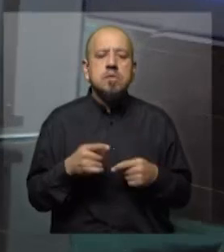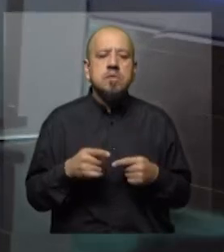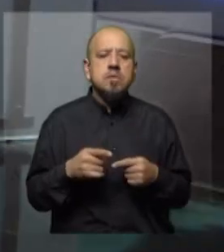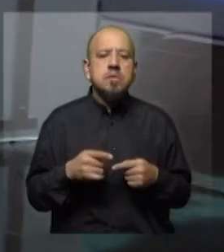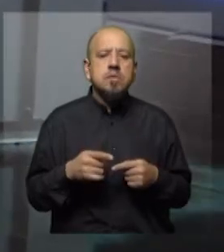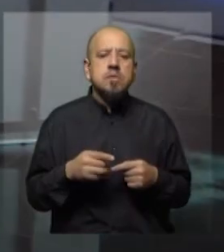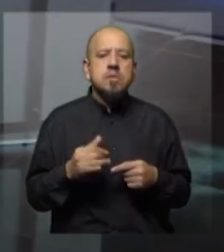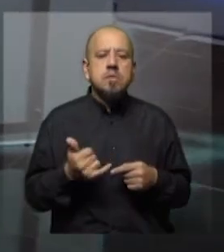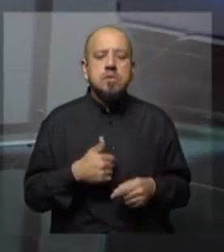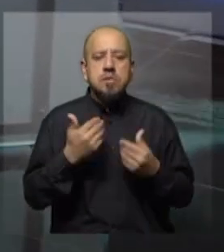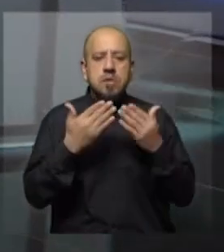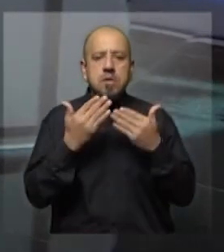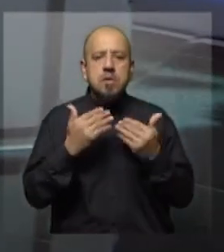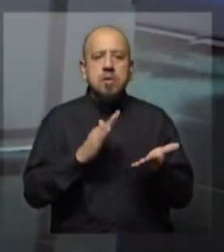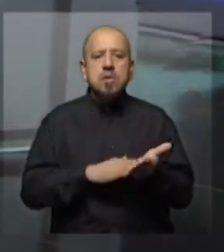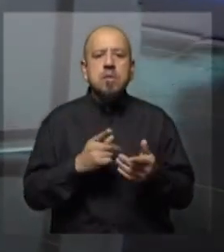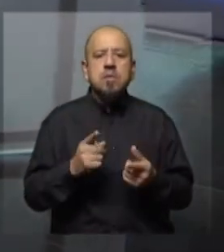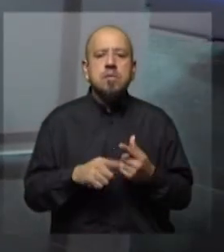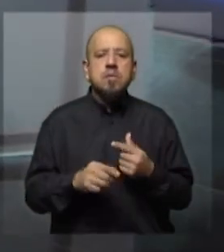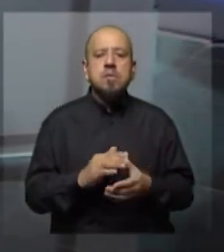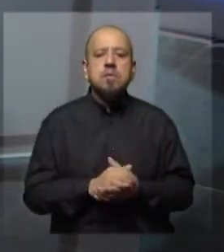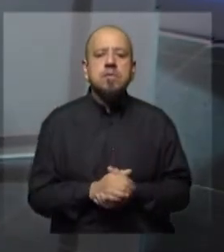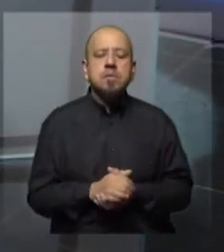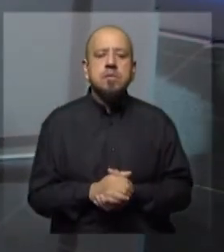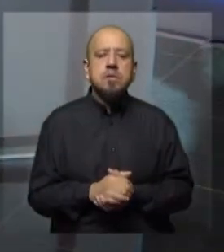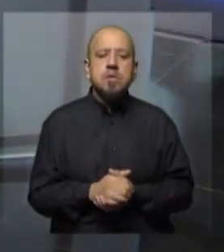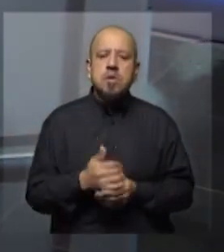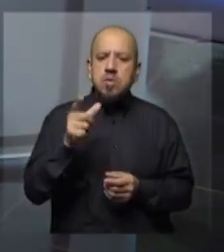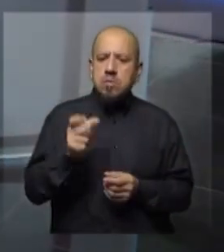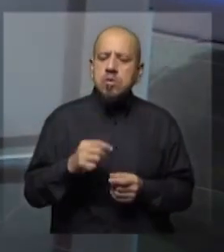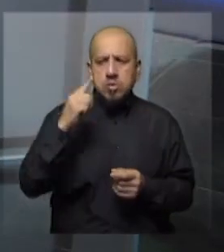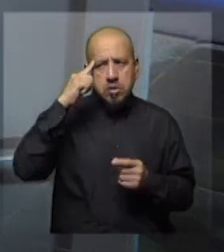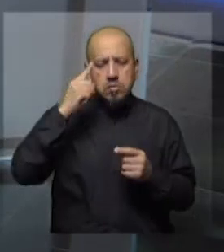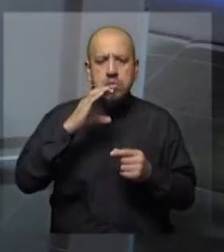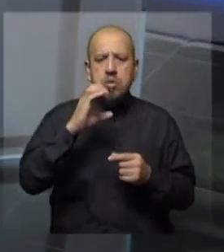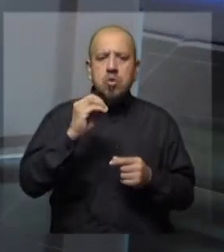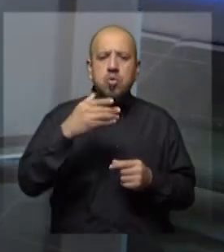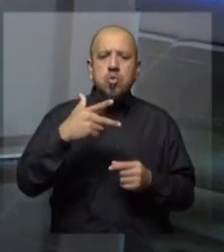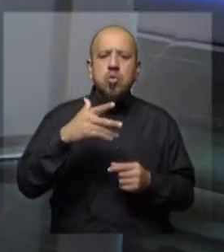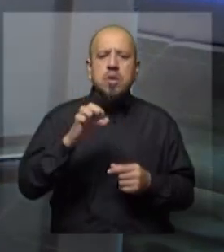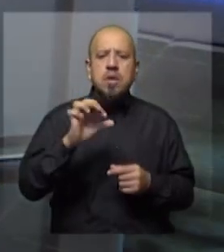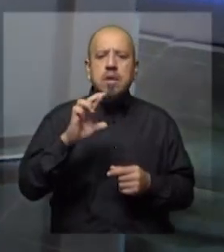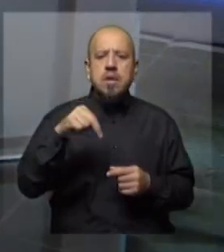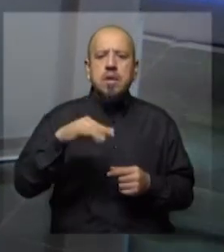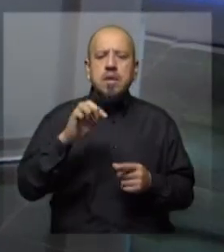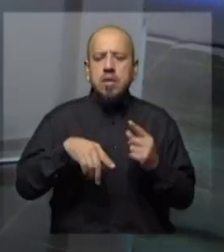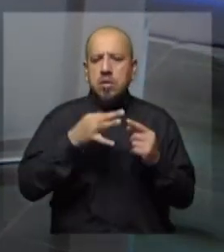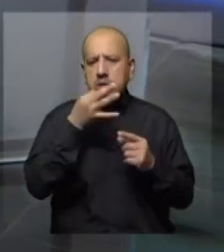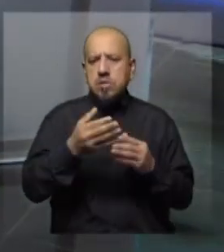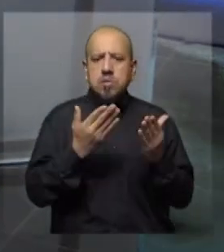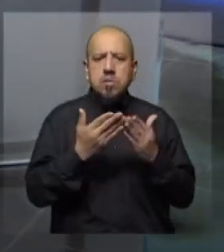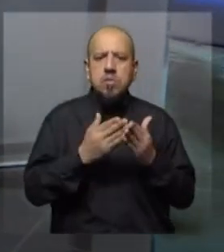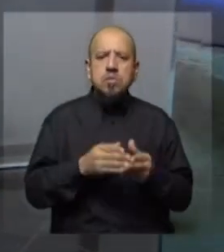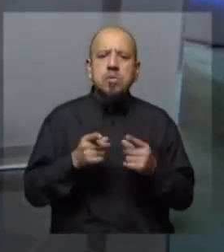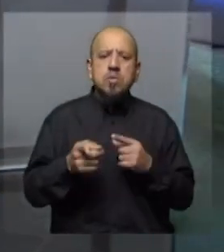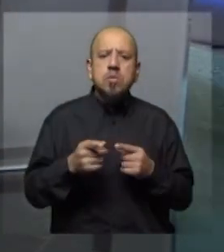dialogando contemporáneamente con él y fue una persona muy coherente encontré lo que decía lo que estudiaba y el